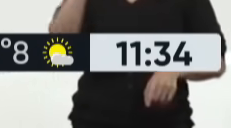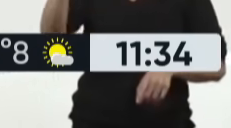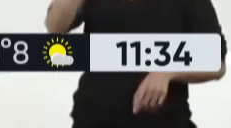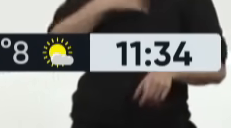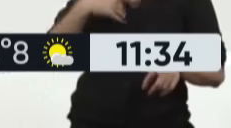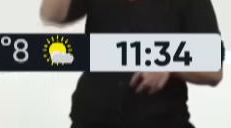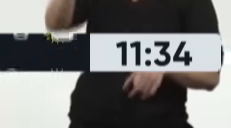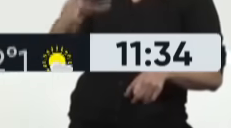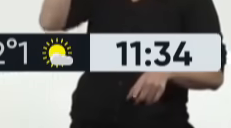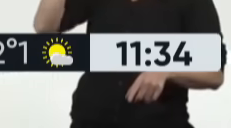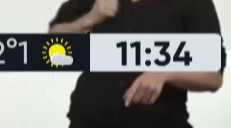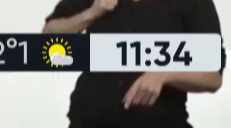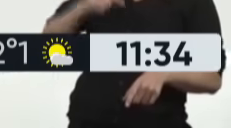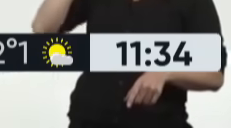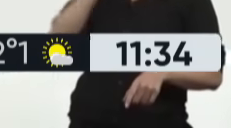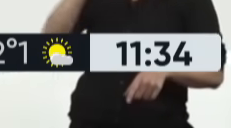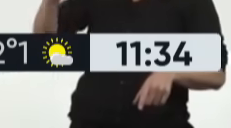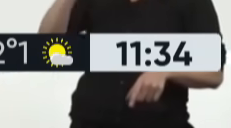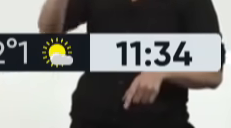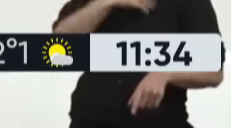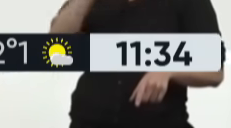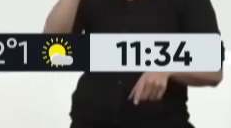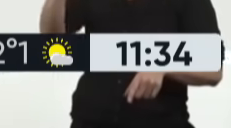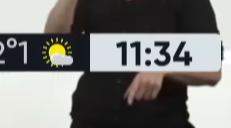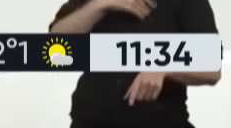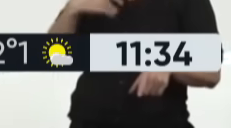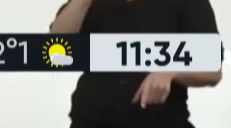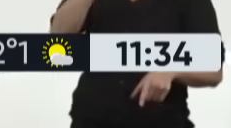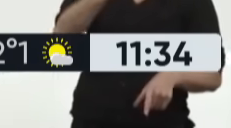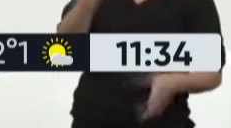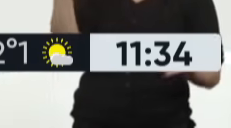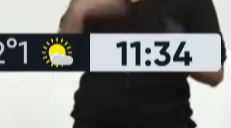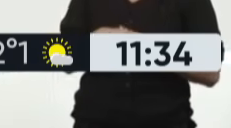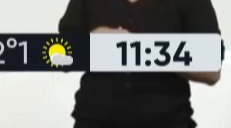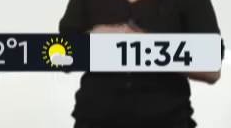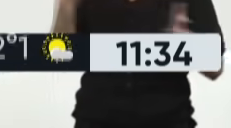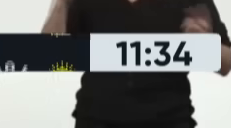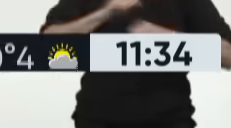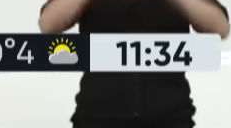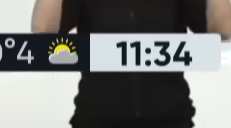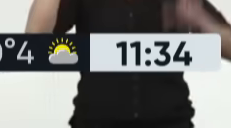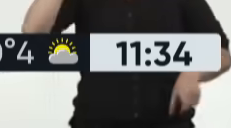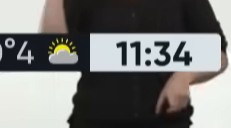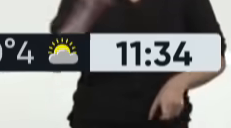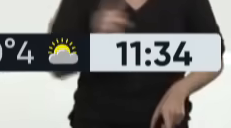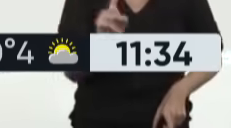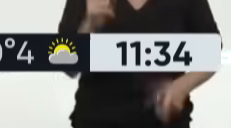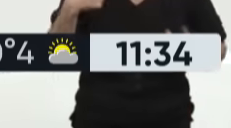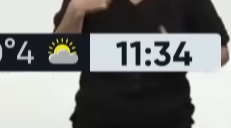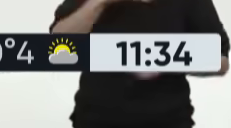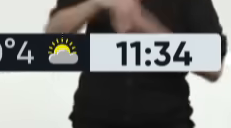Gallo, Griselda Heredia, quien dijo en las últimas horas que se estaba desayunando con el tema, que no sabía